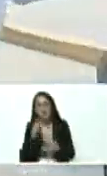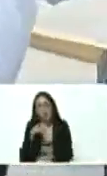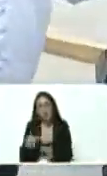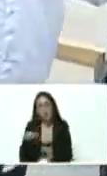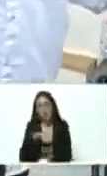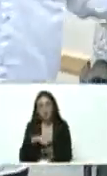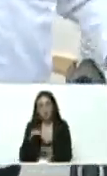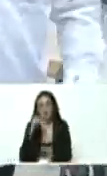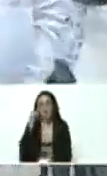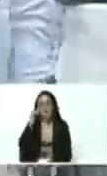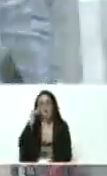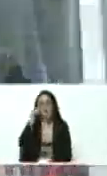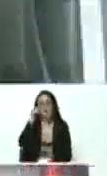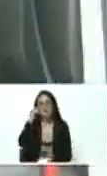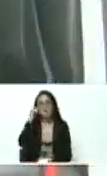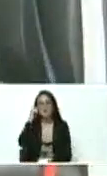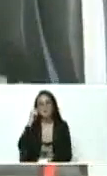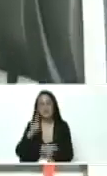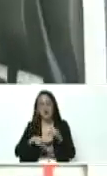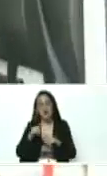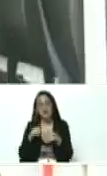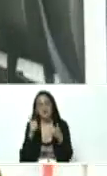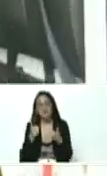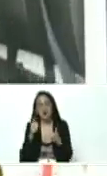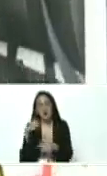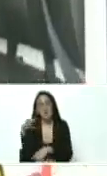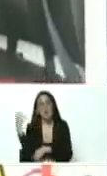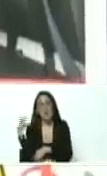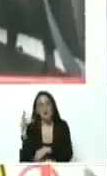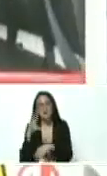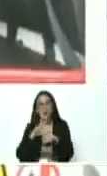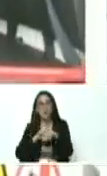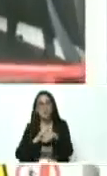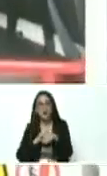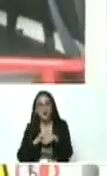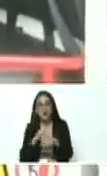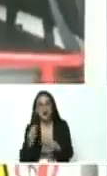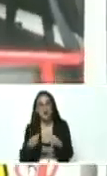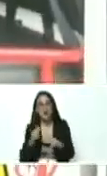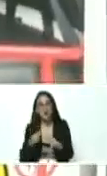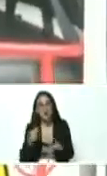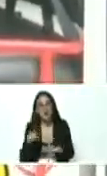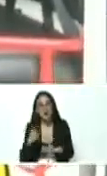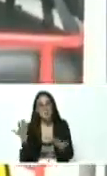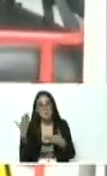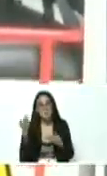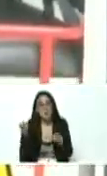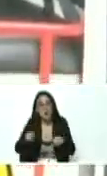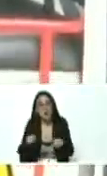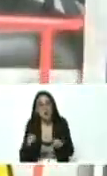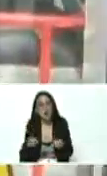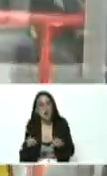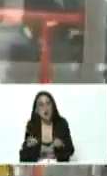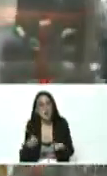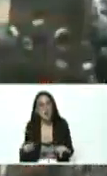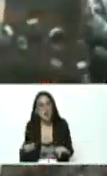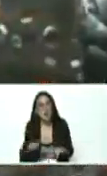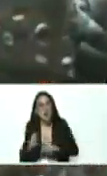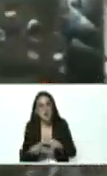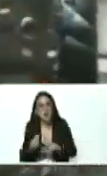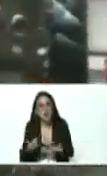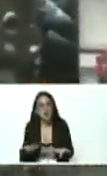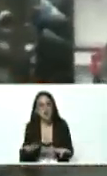por eso se ven todas estas cosas grandiosas, ambulancias, hospitales. ¿Cómo lo estamos haciendo en medio de un bloqueo económico? ¿Cómo lo estamos haciendo